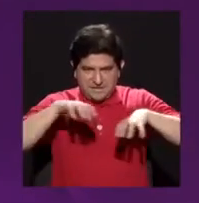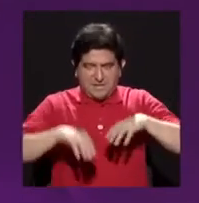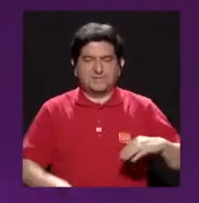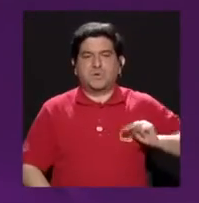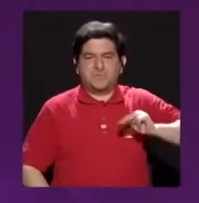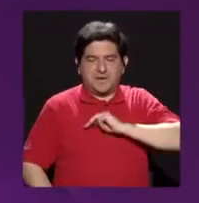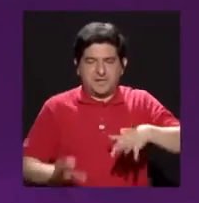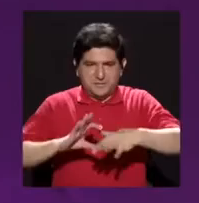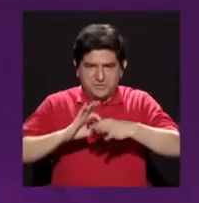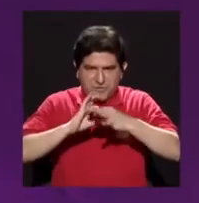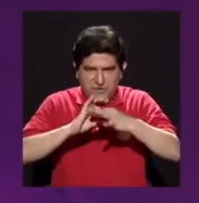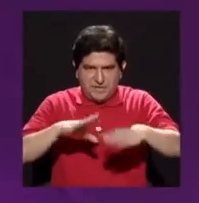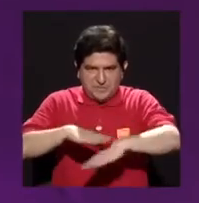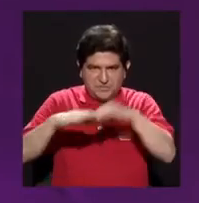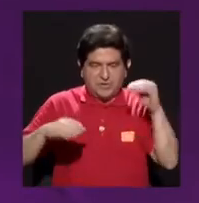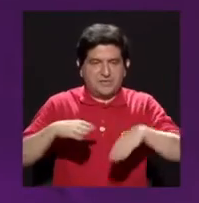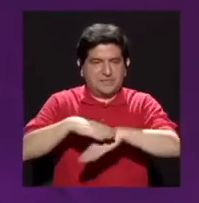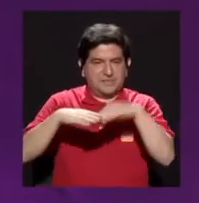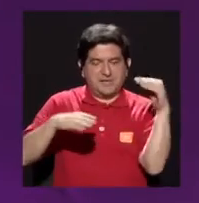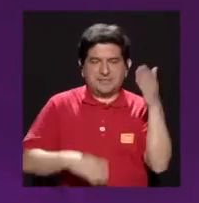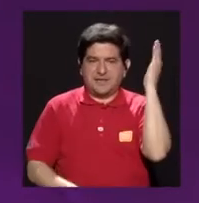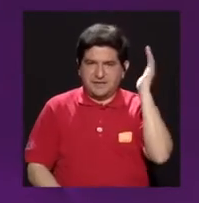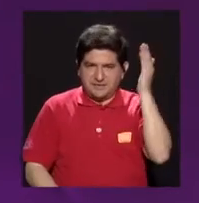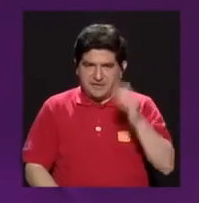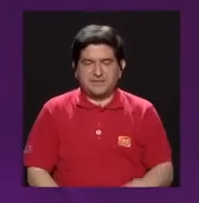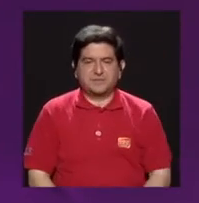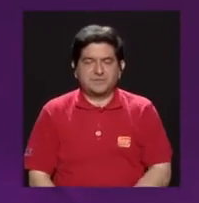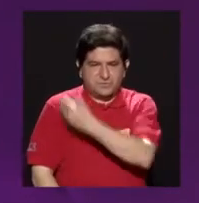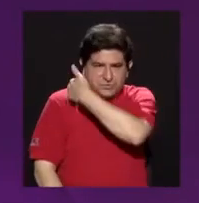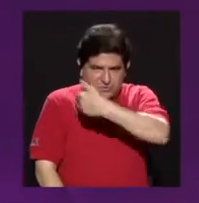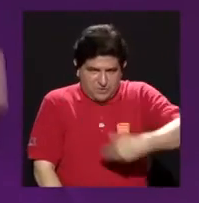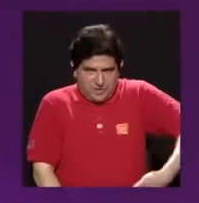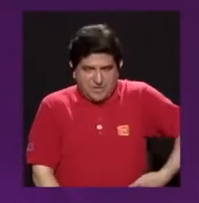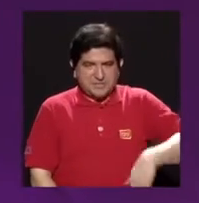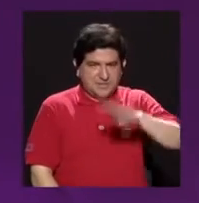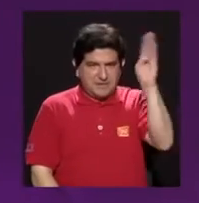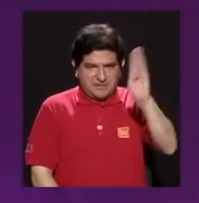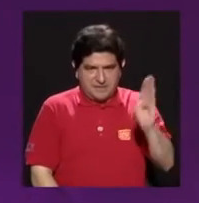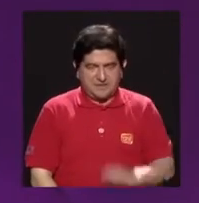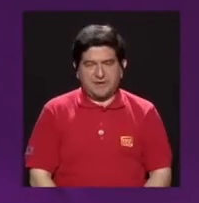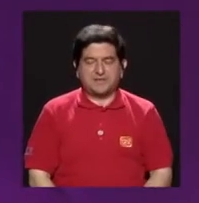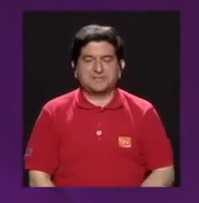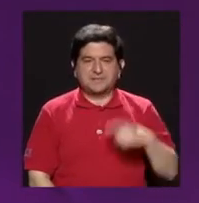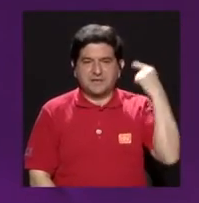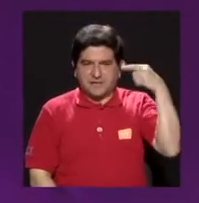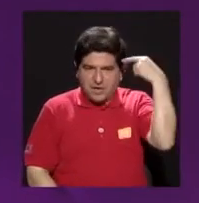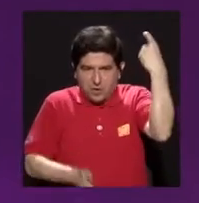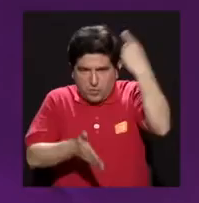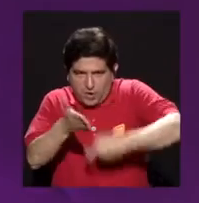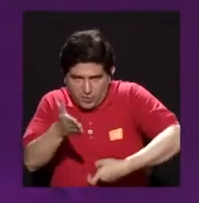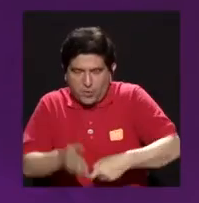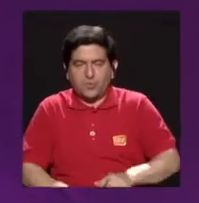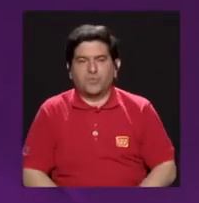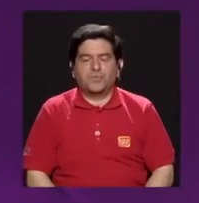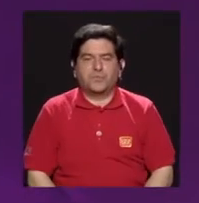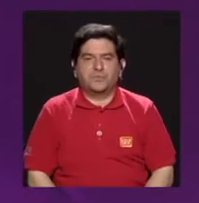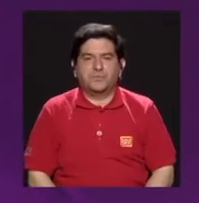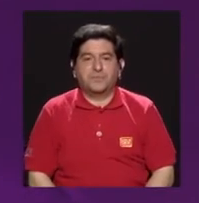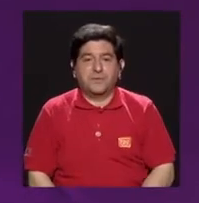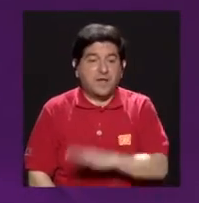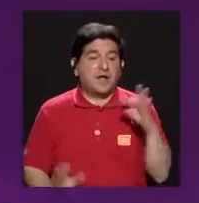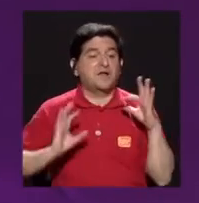salirse, digamos, cuando iba a dar el discurso el presidente de Brasil, golpista, ¿verdad?, de Brasil,